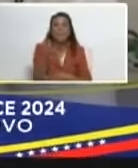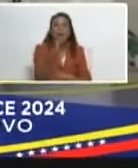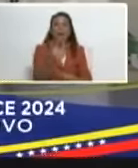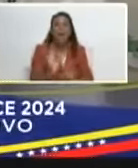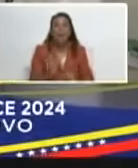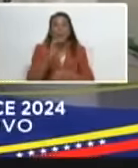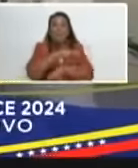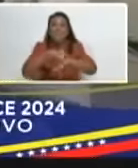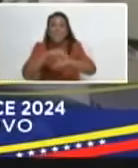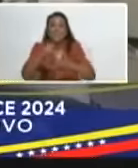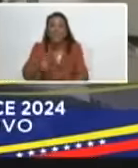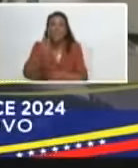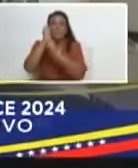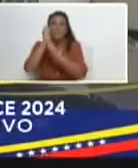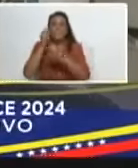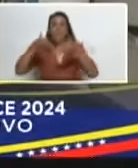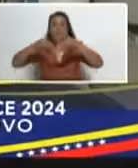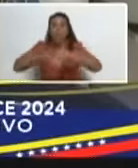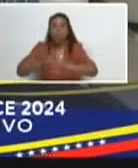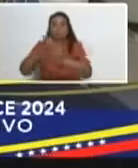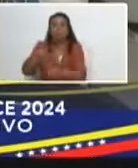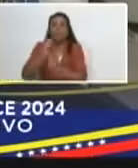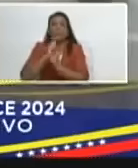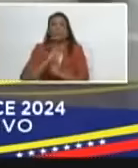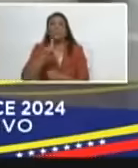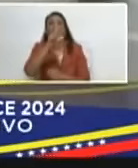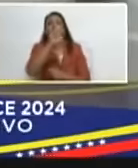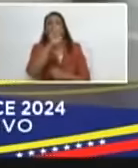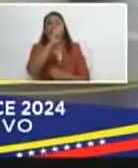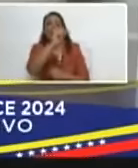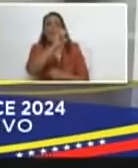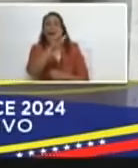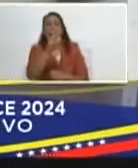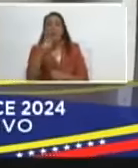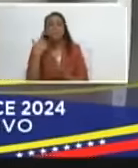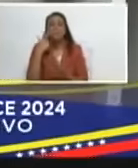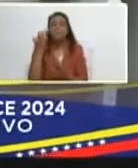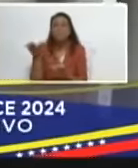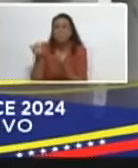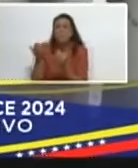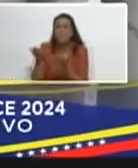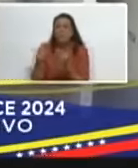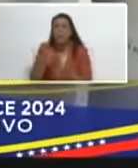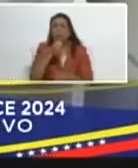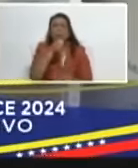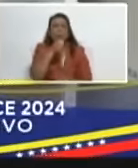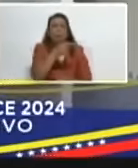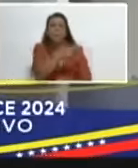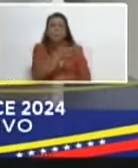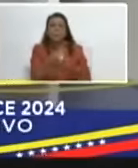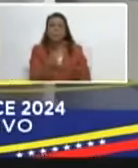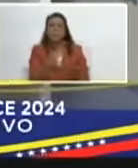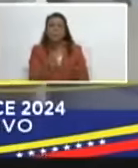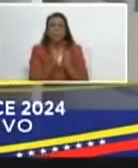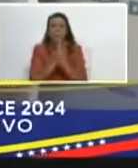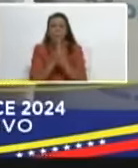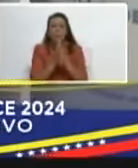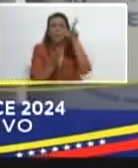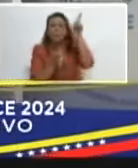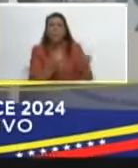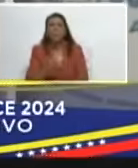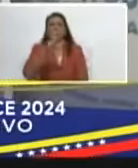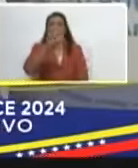del Ministerio de Pesca, de Artillería, préstale el micrófono. Aquí un micrófono para el